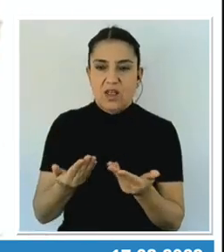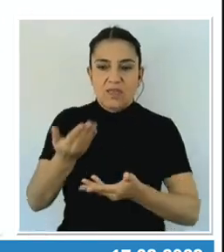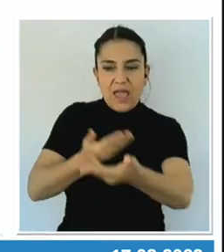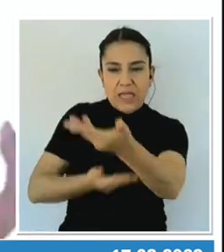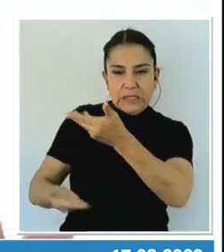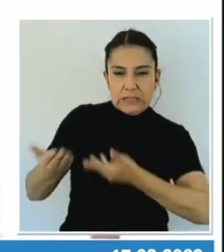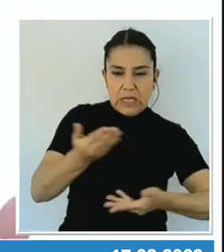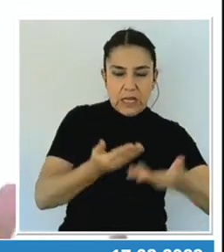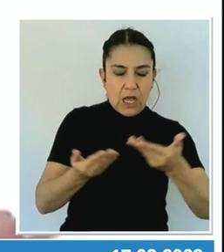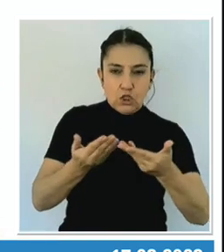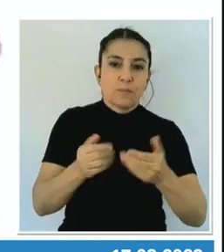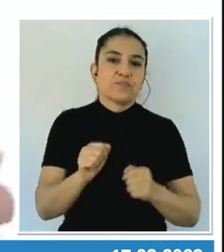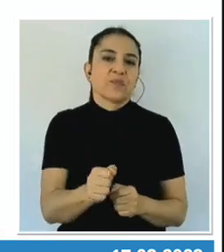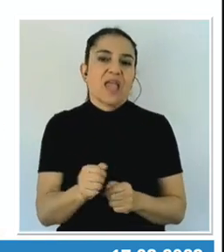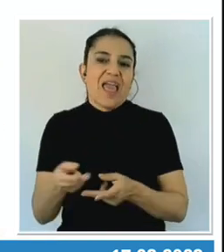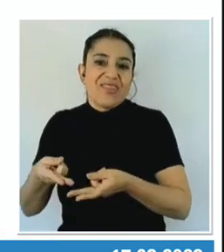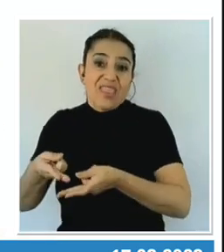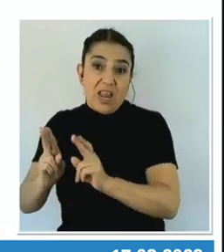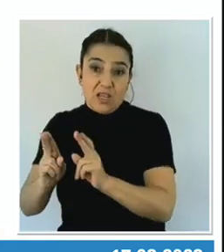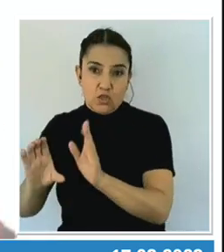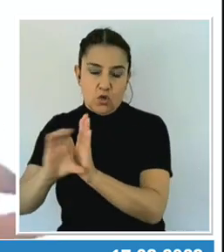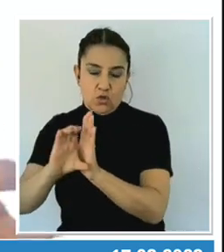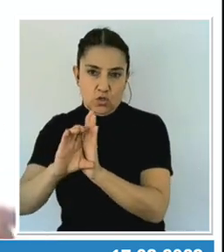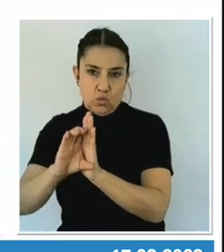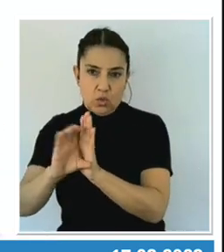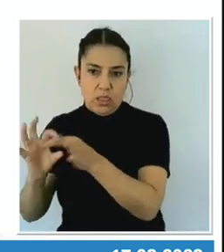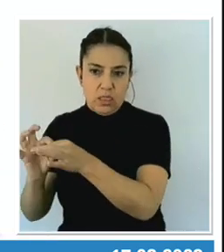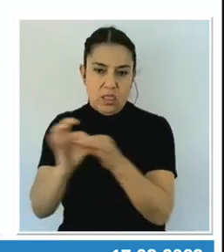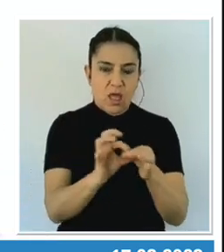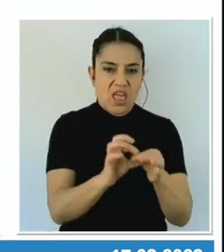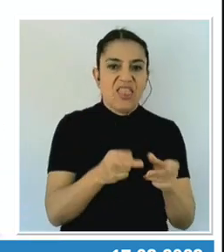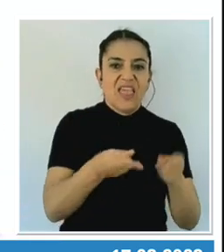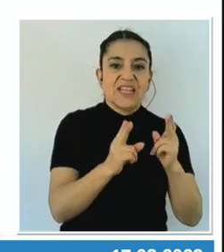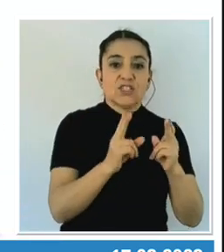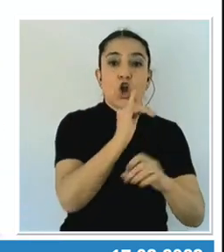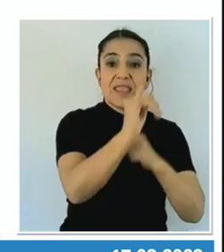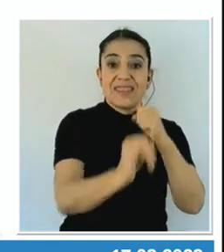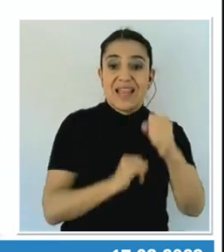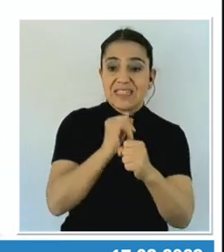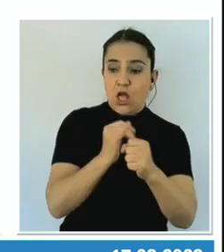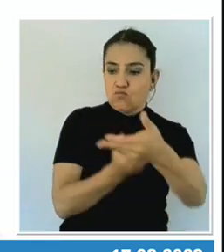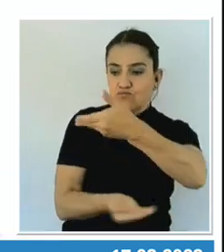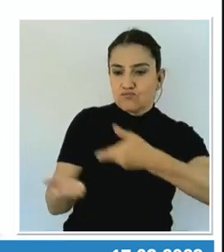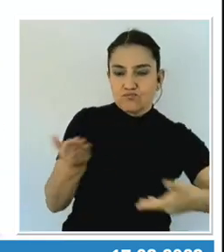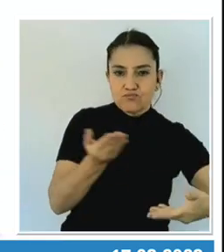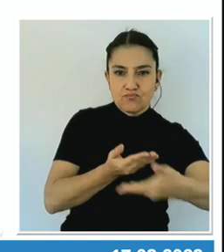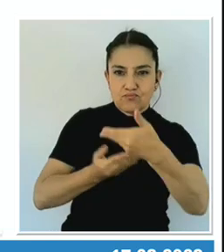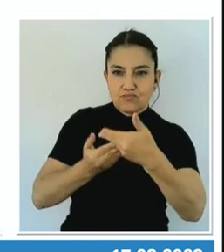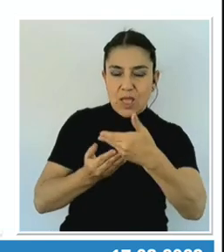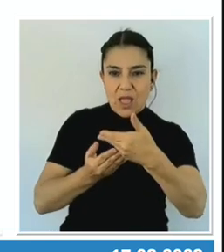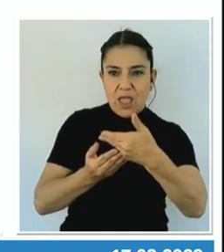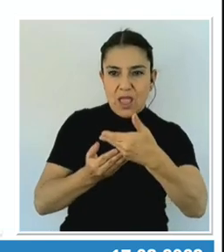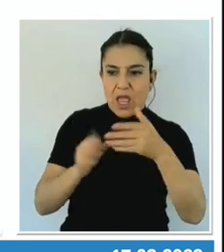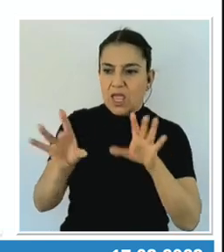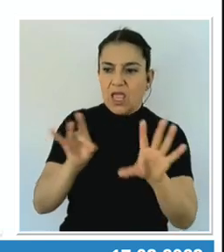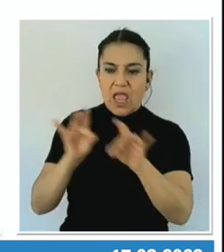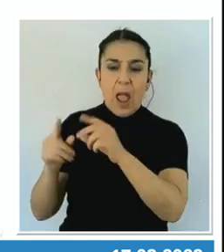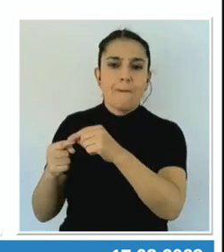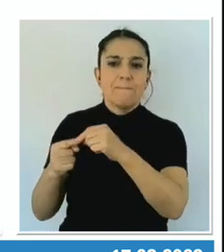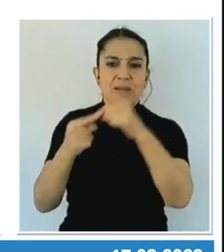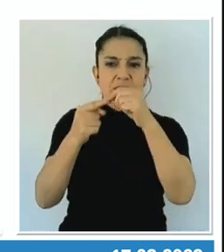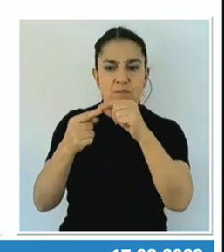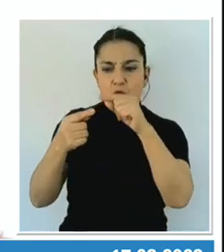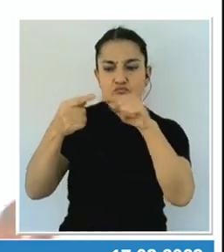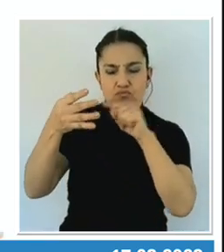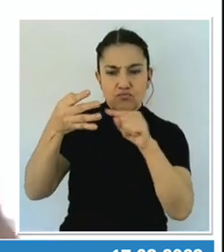derecho constitucional y el derecho internacional, una gama de principios que están inscritos en el derecho internacional